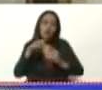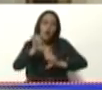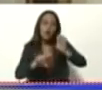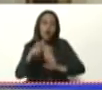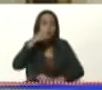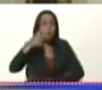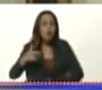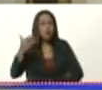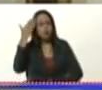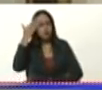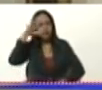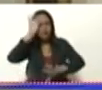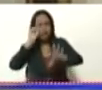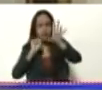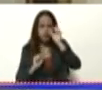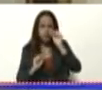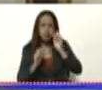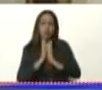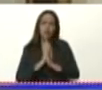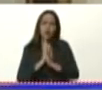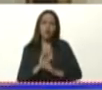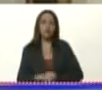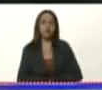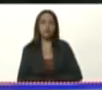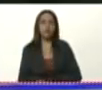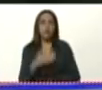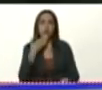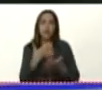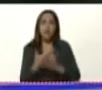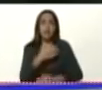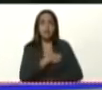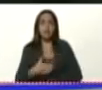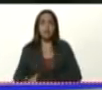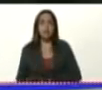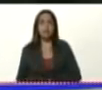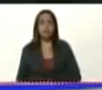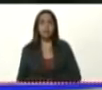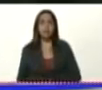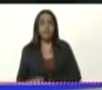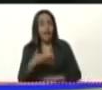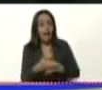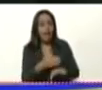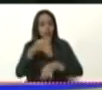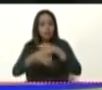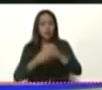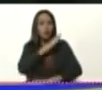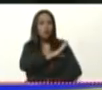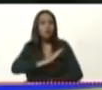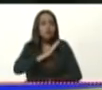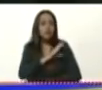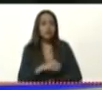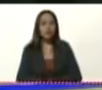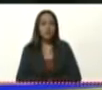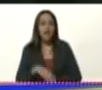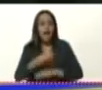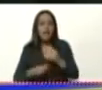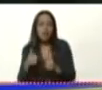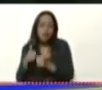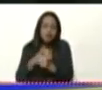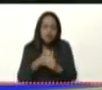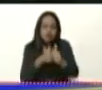nuestro pueblo se vaya preparando. Por favor, señora vicepresidenta. Gracias, presidente. Bueno, en efecto, como usted le ha pedido a la comisión, hacemos un